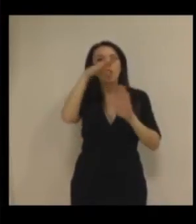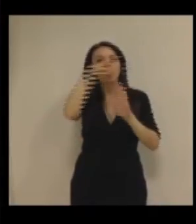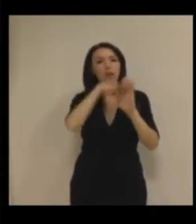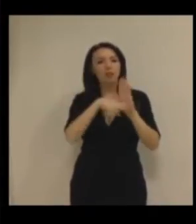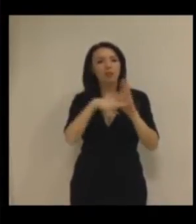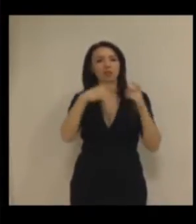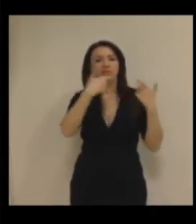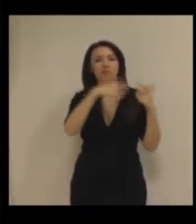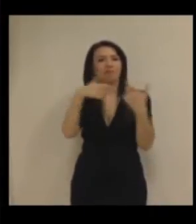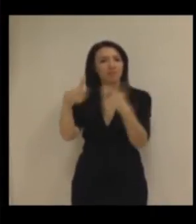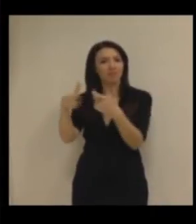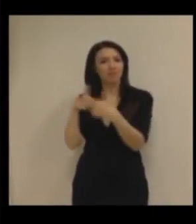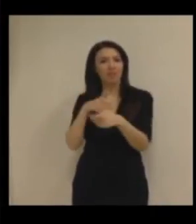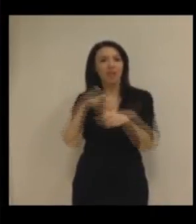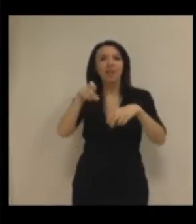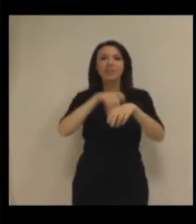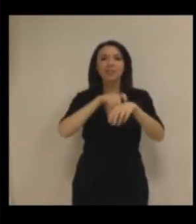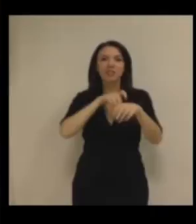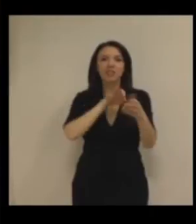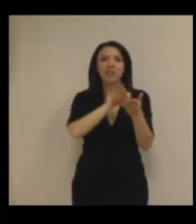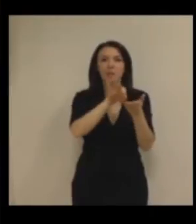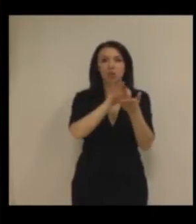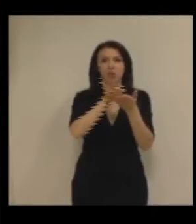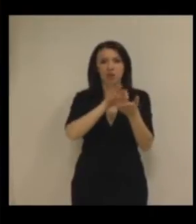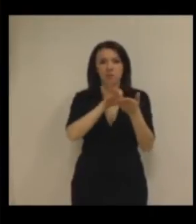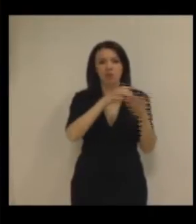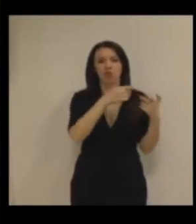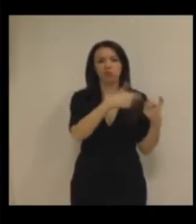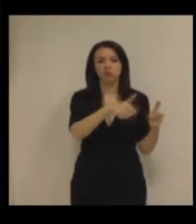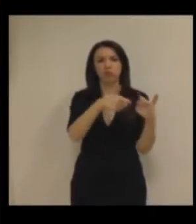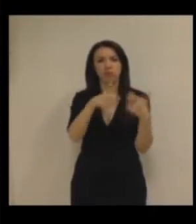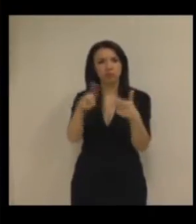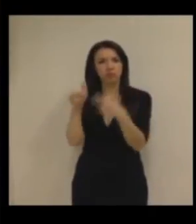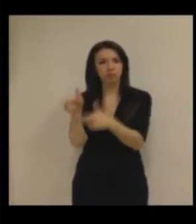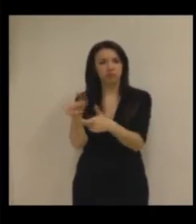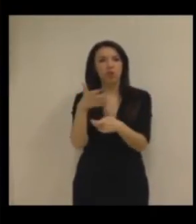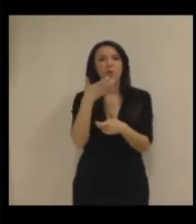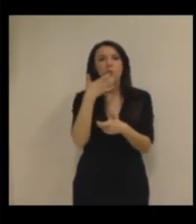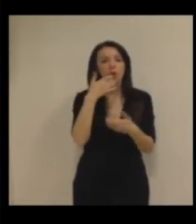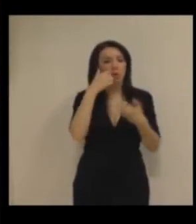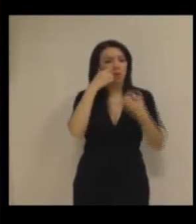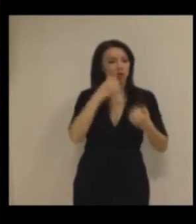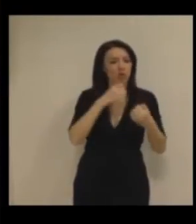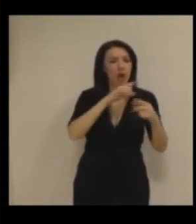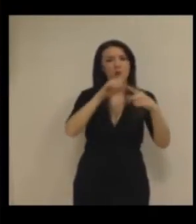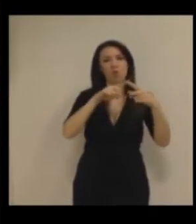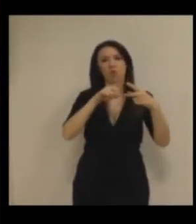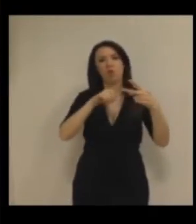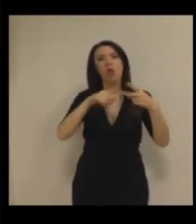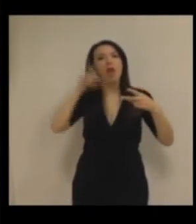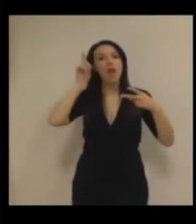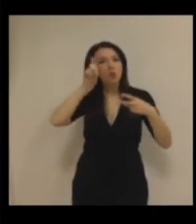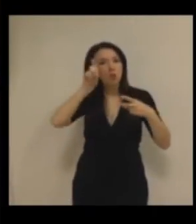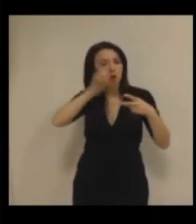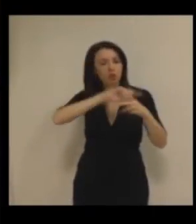agrupado los diferentes tipos de servicios electrónicos. Por ejemplo, salud, educación,